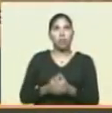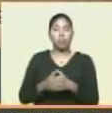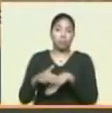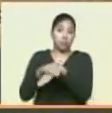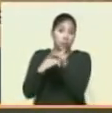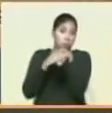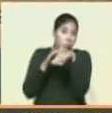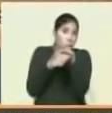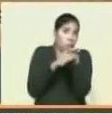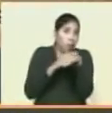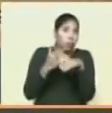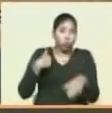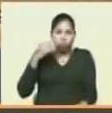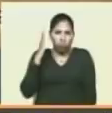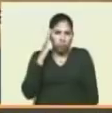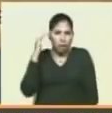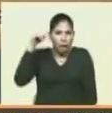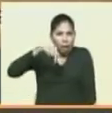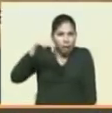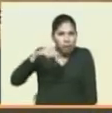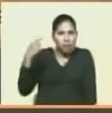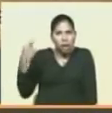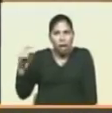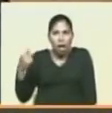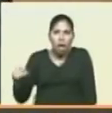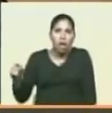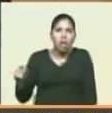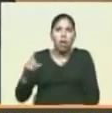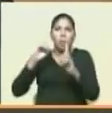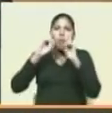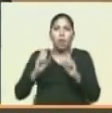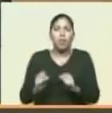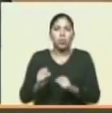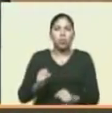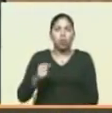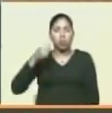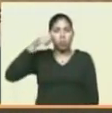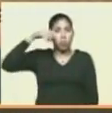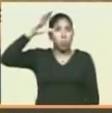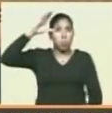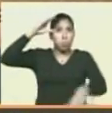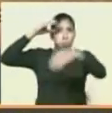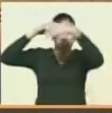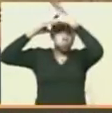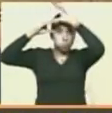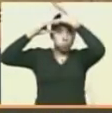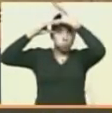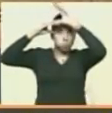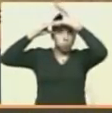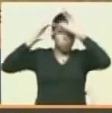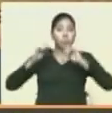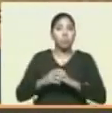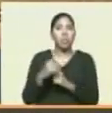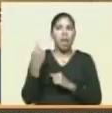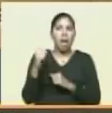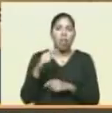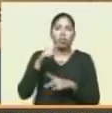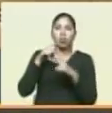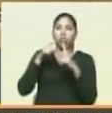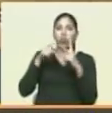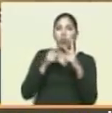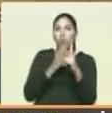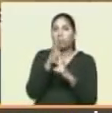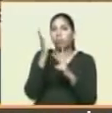abuso porque sé que aquí hay especialistas mucho más sabios que yo en esa área, tiene dos cualidades fundamentales que no podemos perder de